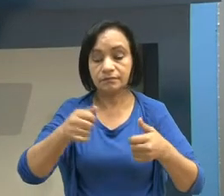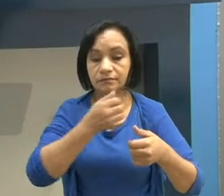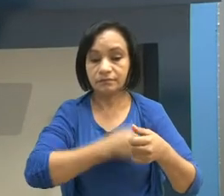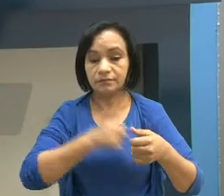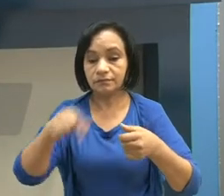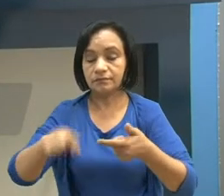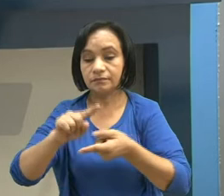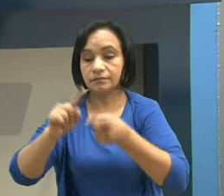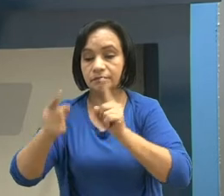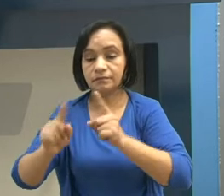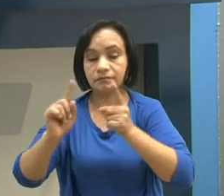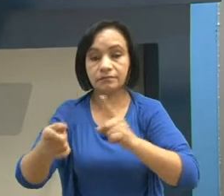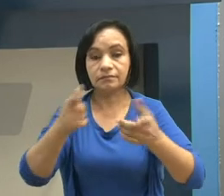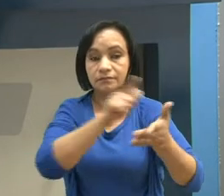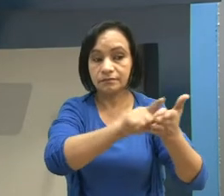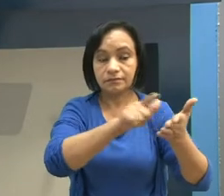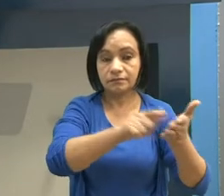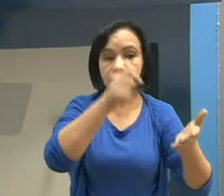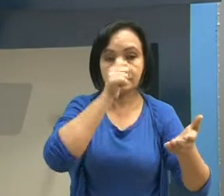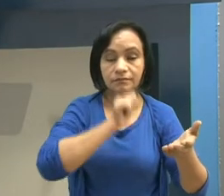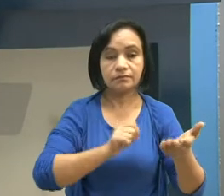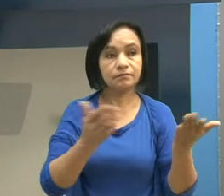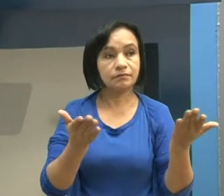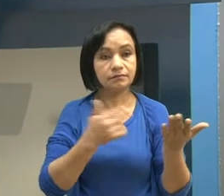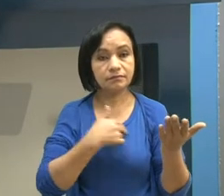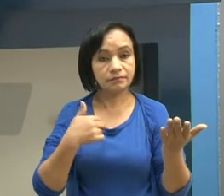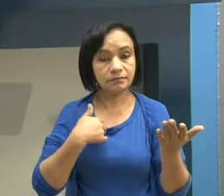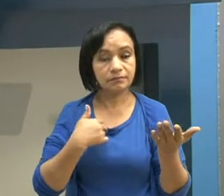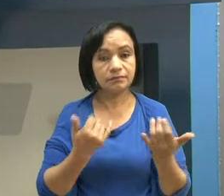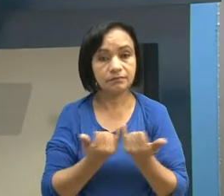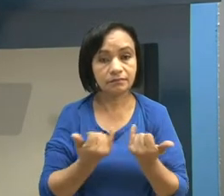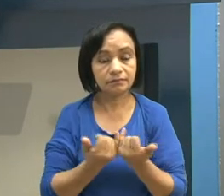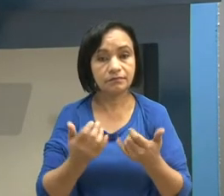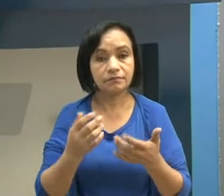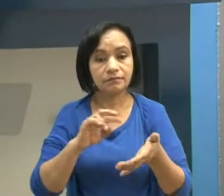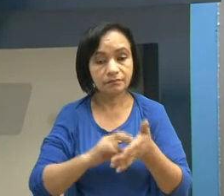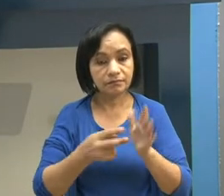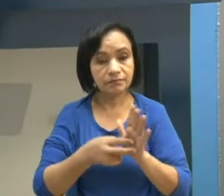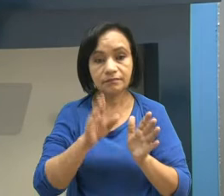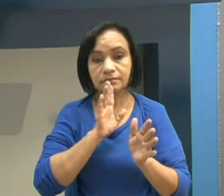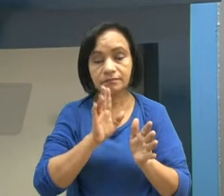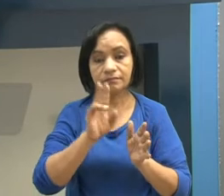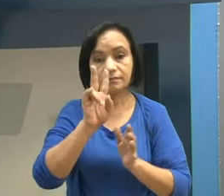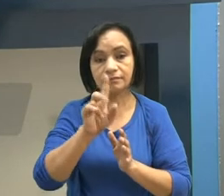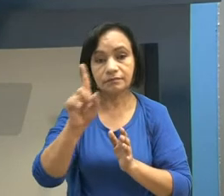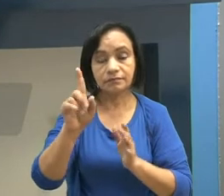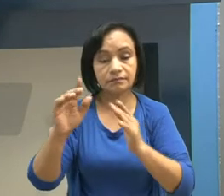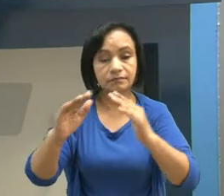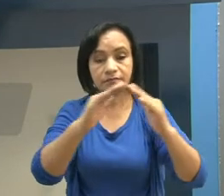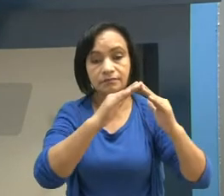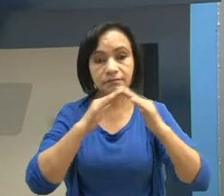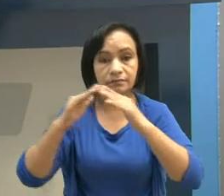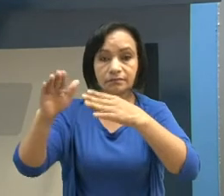Entonces nuestros proyectos son proyectos de saneamiento, ¿no?, que incluyen el alcantarillado de tratamiento. Es decir, estamos hablando de 21 ciudades,